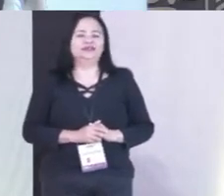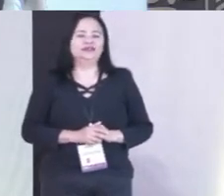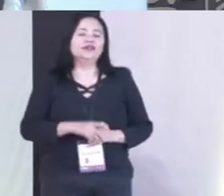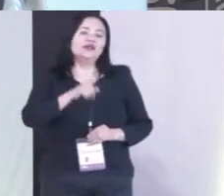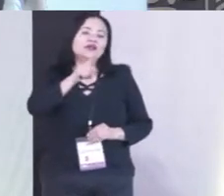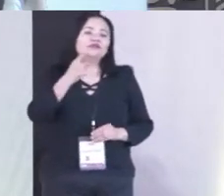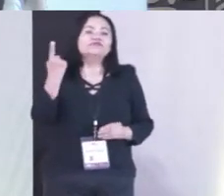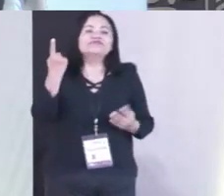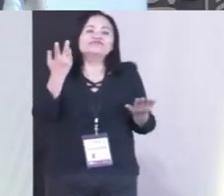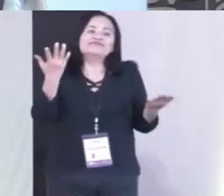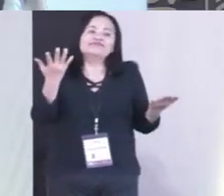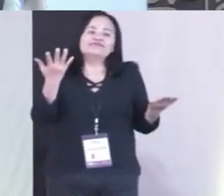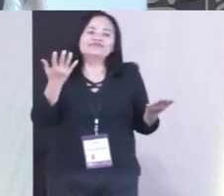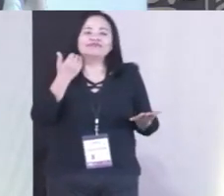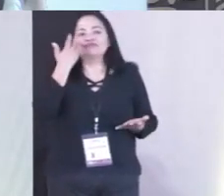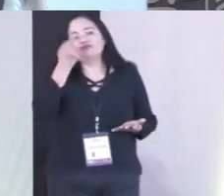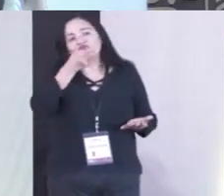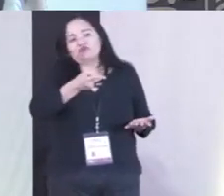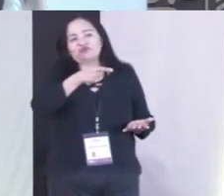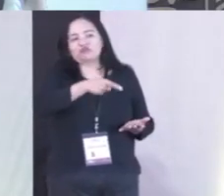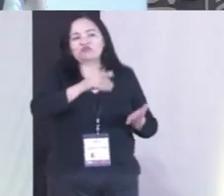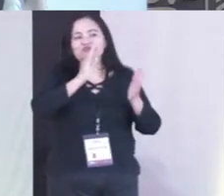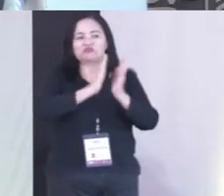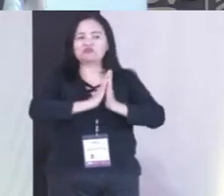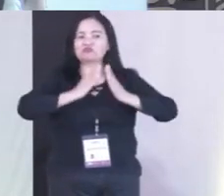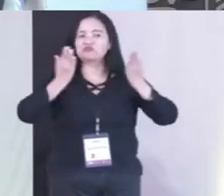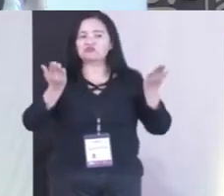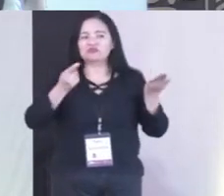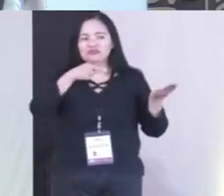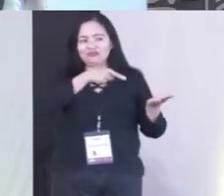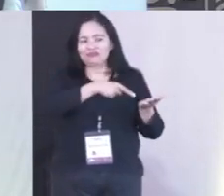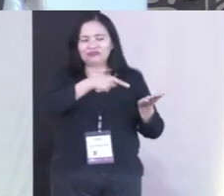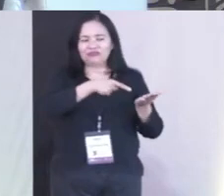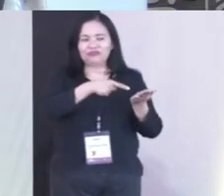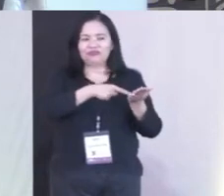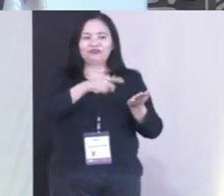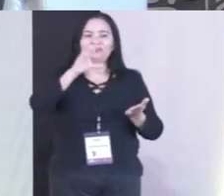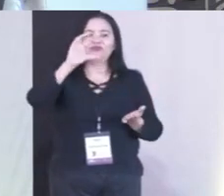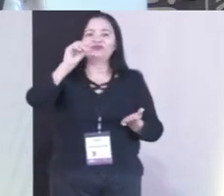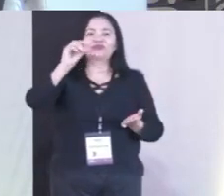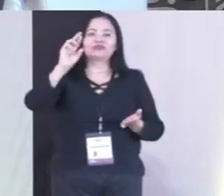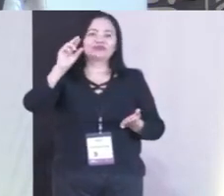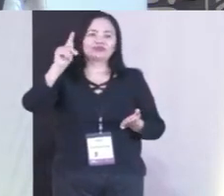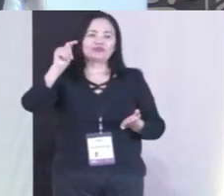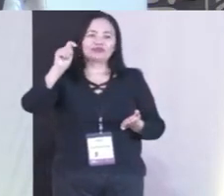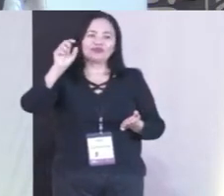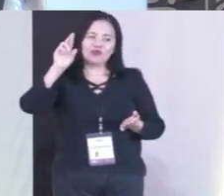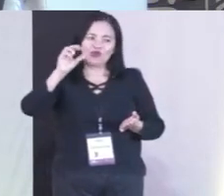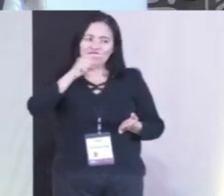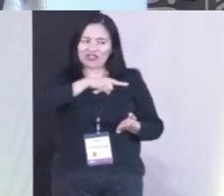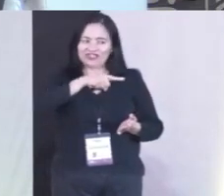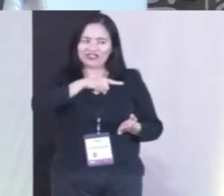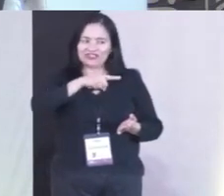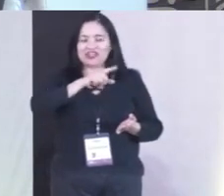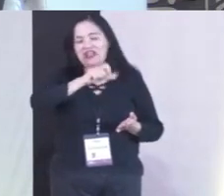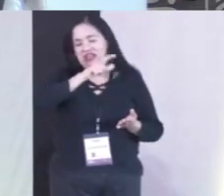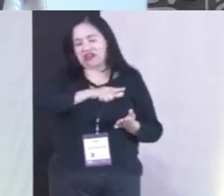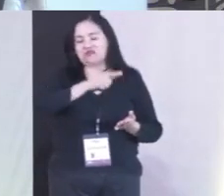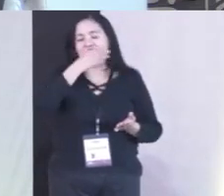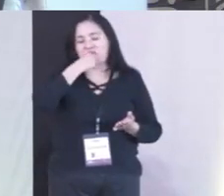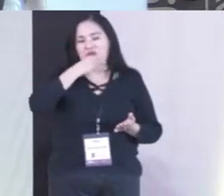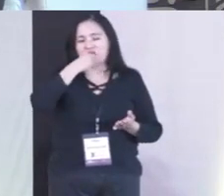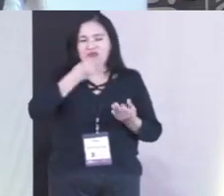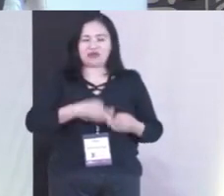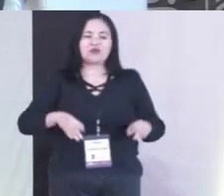qué mejor que con un libro en el que Cortés es una figura protagónica, ¿no? Hablando de la figura